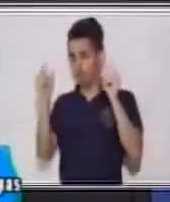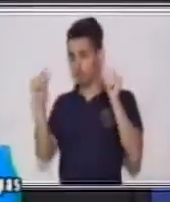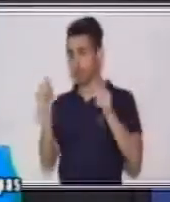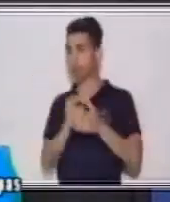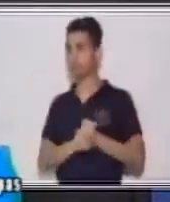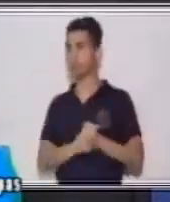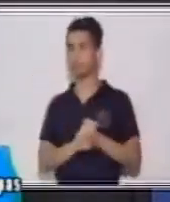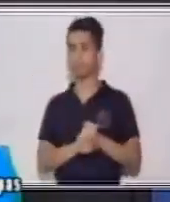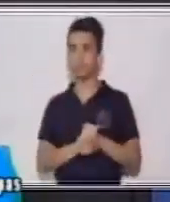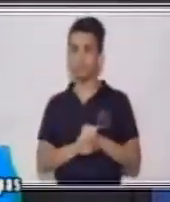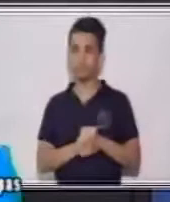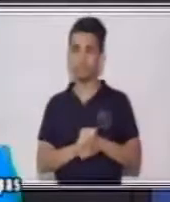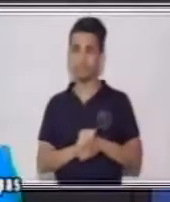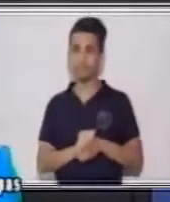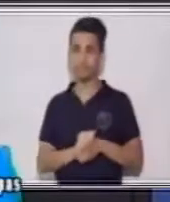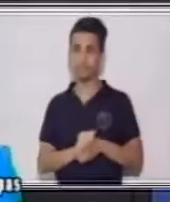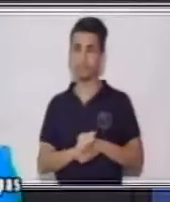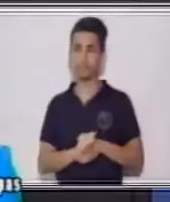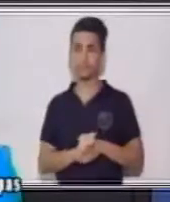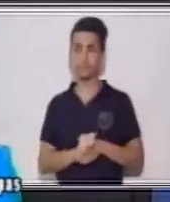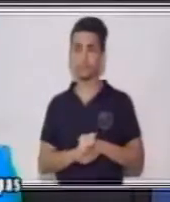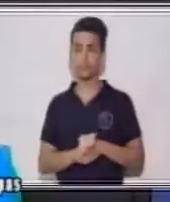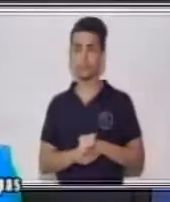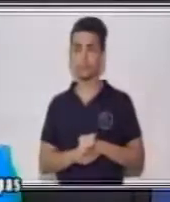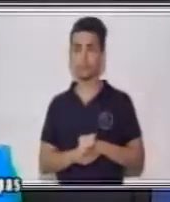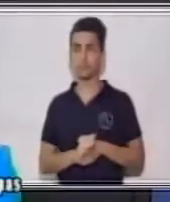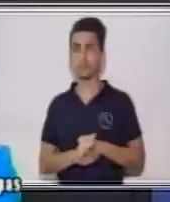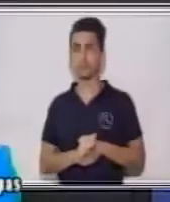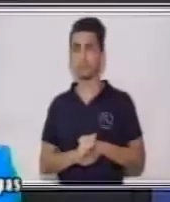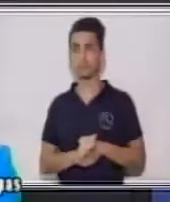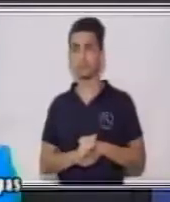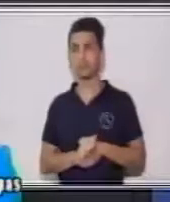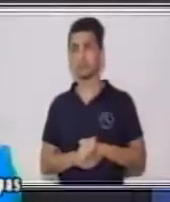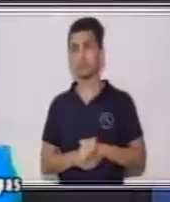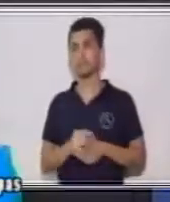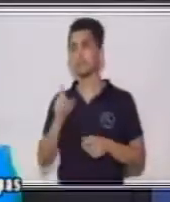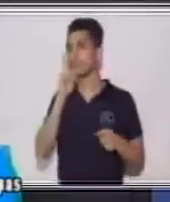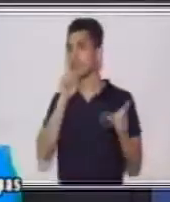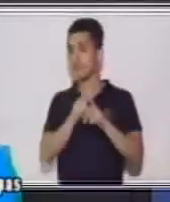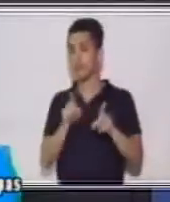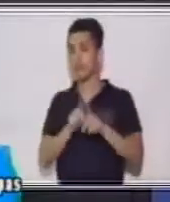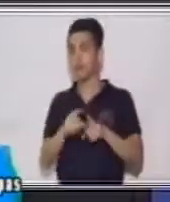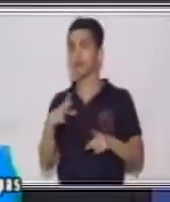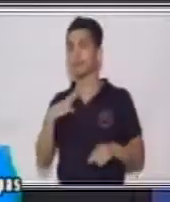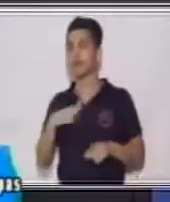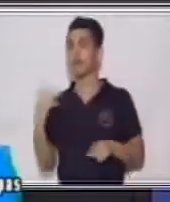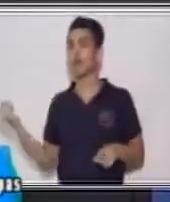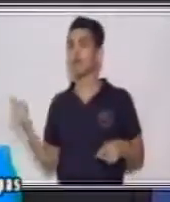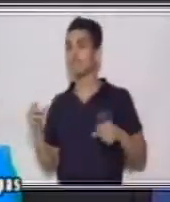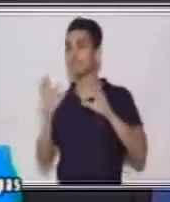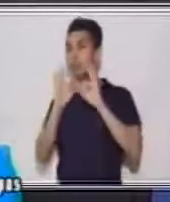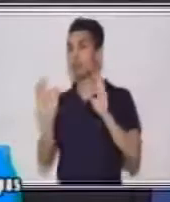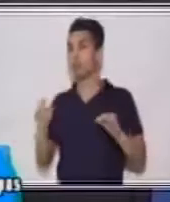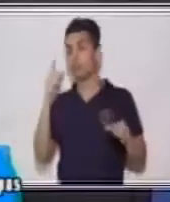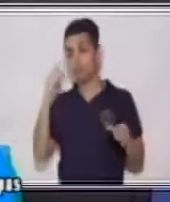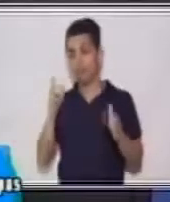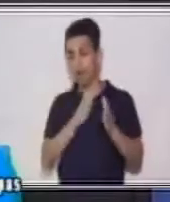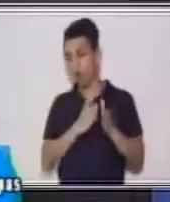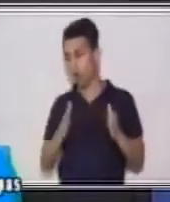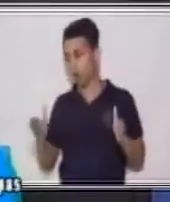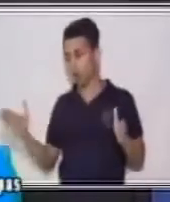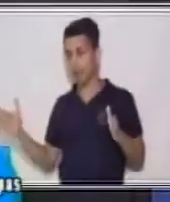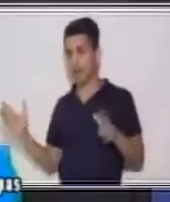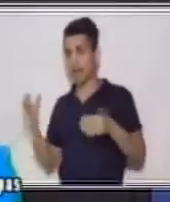para interpretarla. También tenemos que es una herramienta para ordenar la